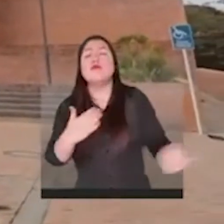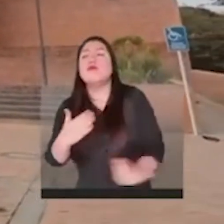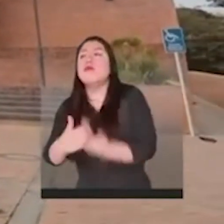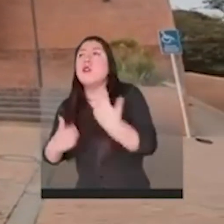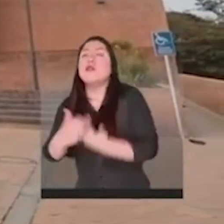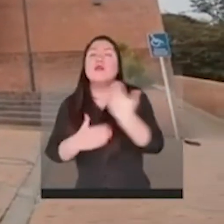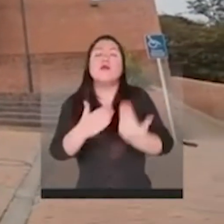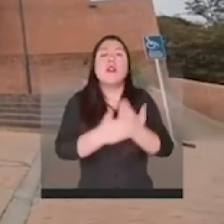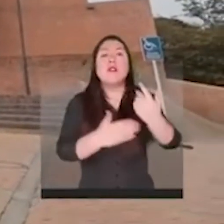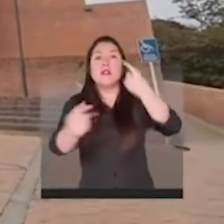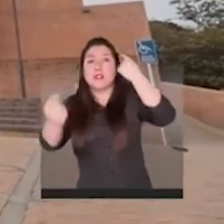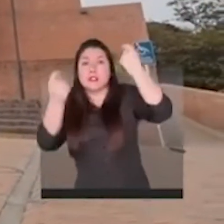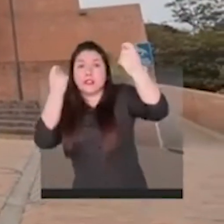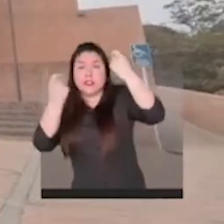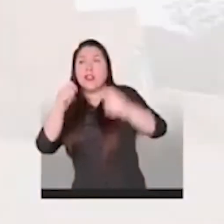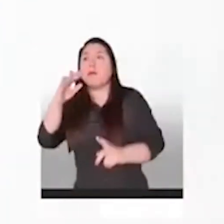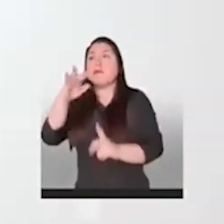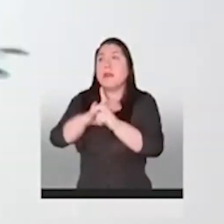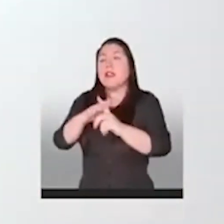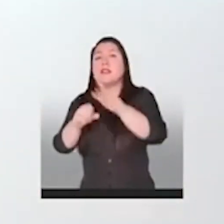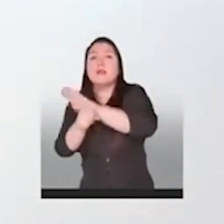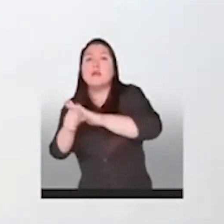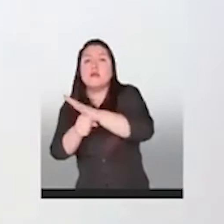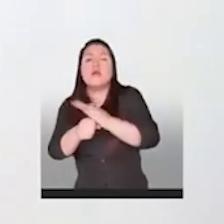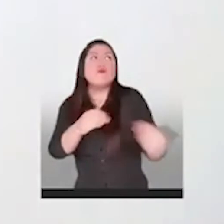que traen los tiempos modernos.